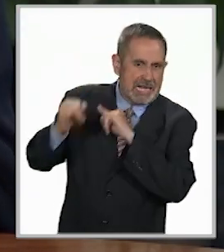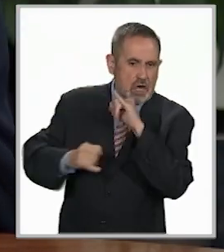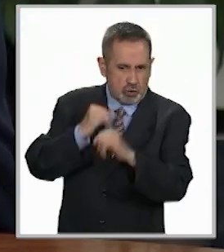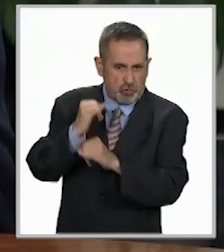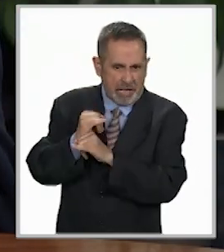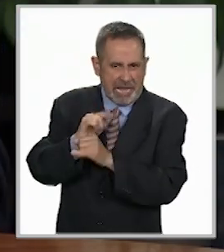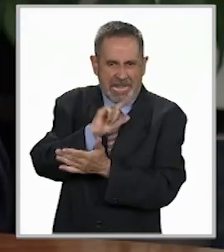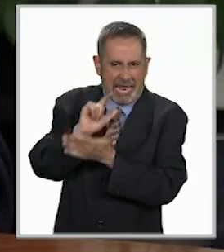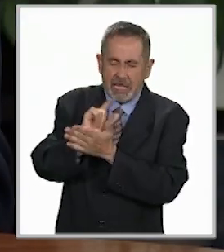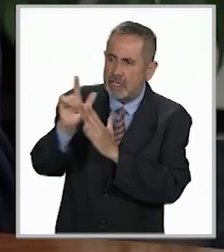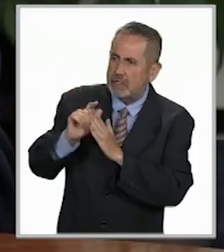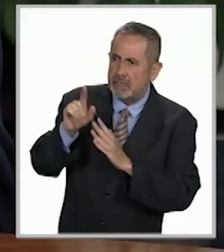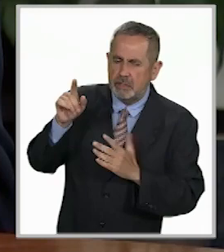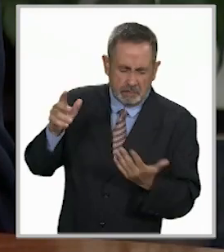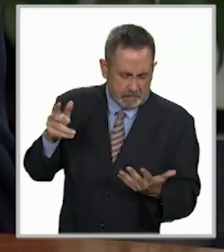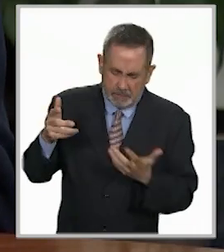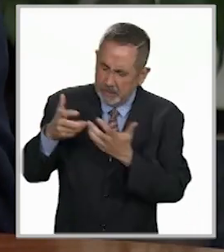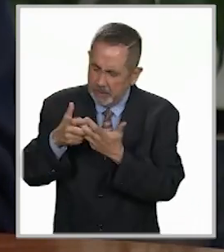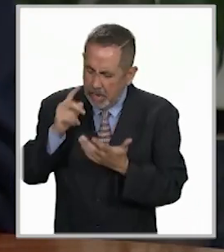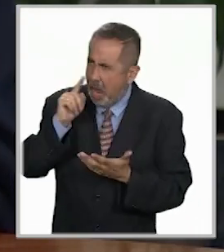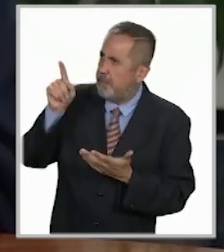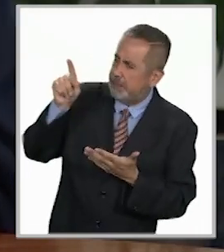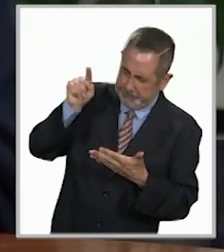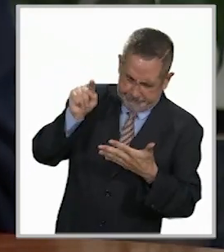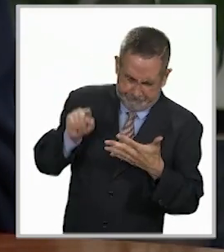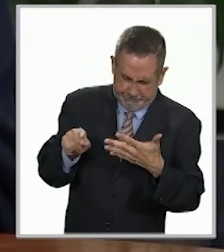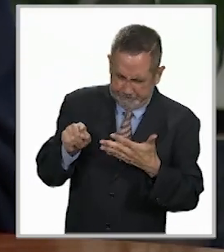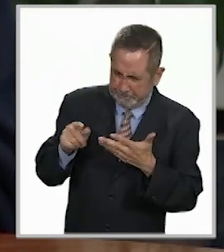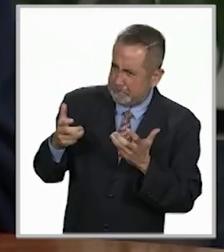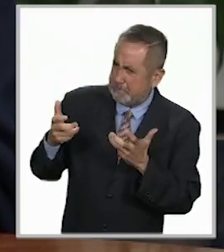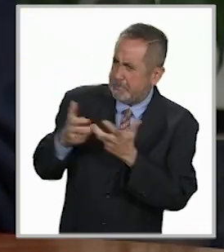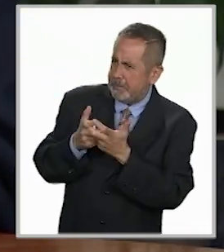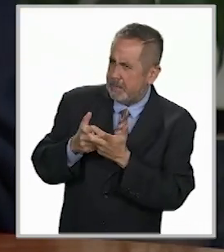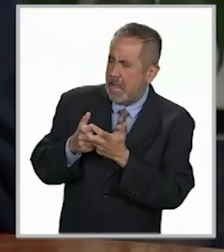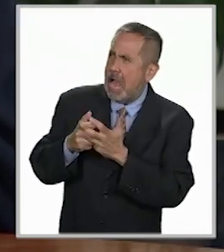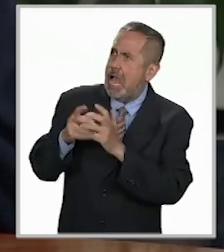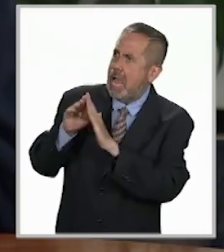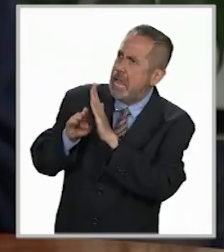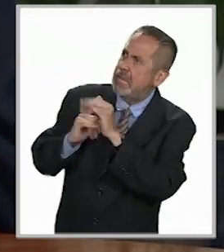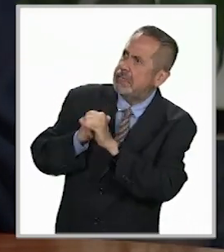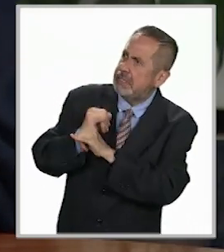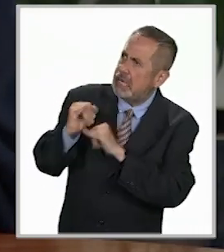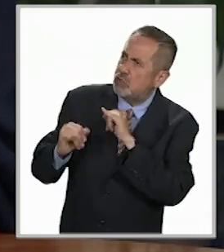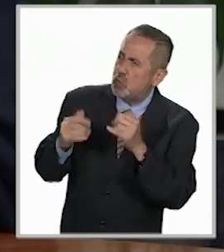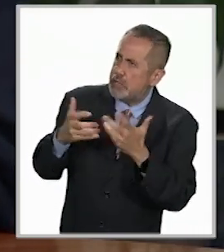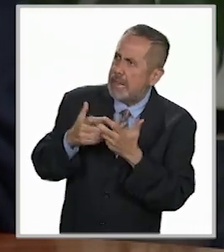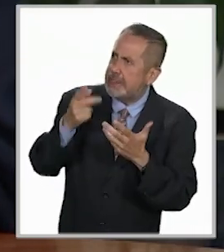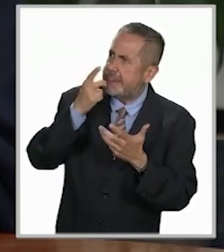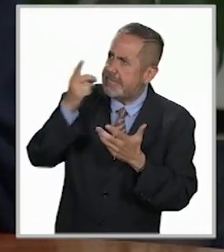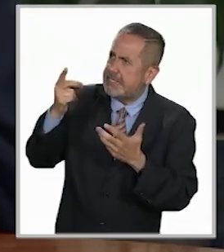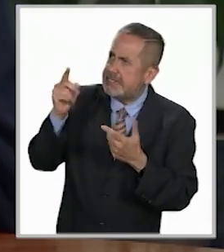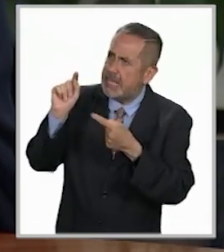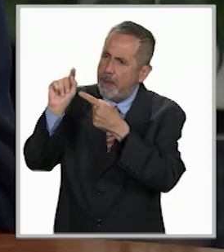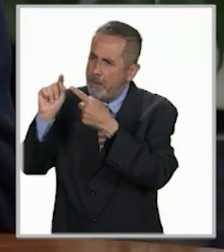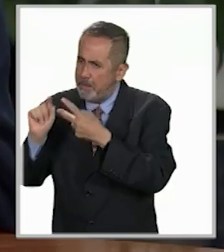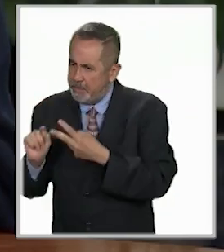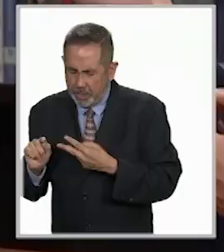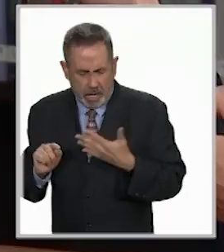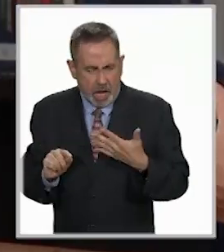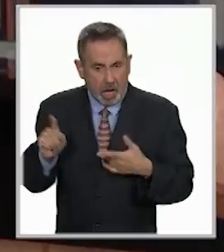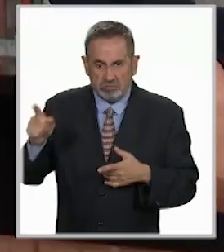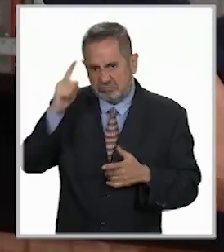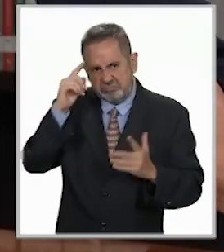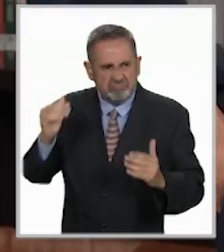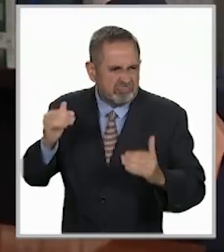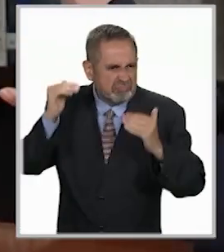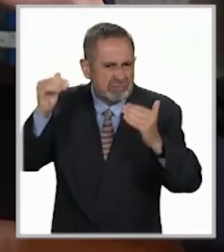law generalmente lo que hace es voltear a ver el soft law para identificar estándares o principios, como bien lo decía, que